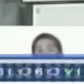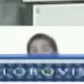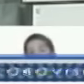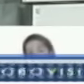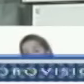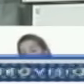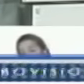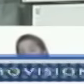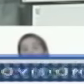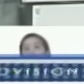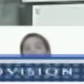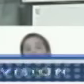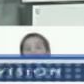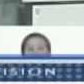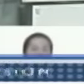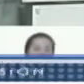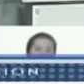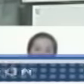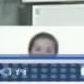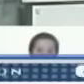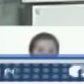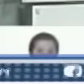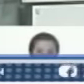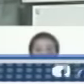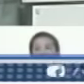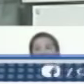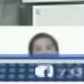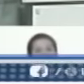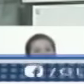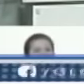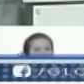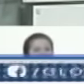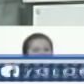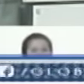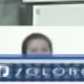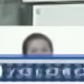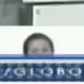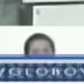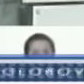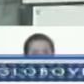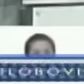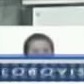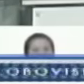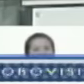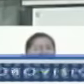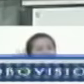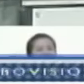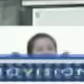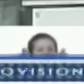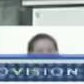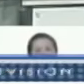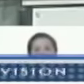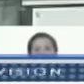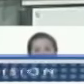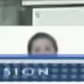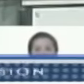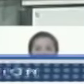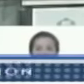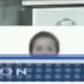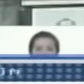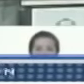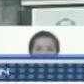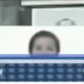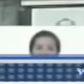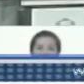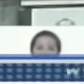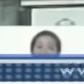estamos, pues, haciendo todas las investigaciones que sean necesarias para esclarecer, pues, ese lamentable